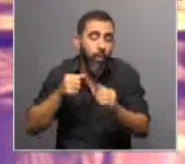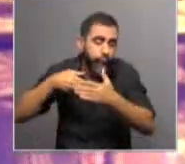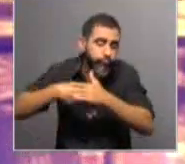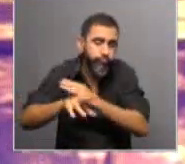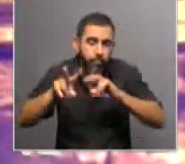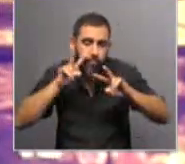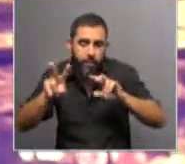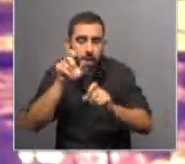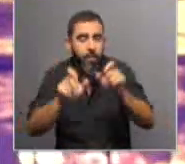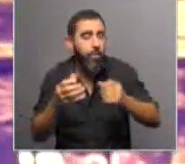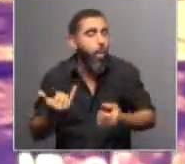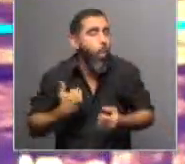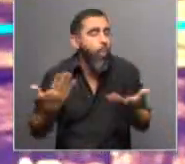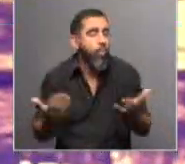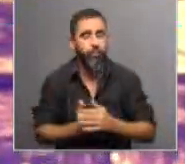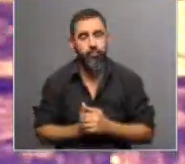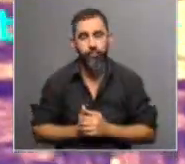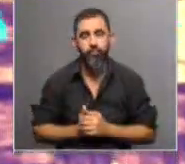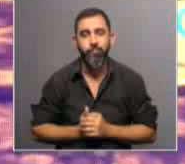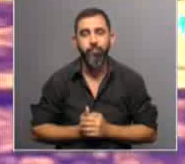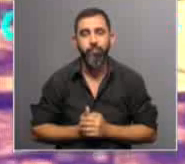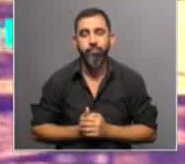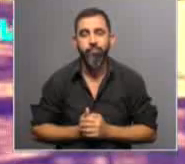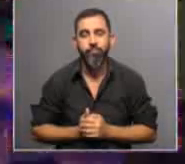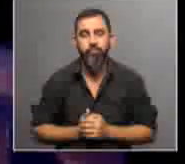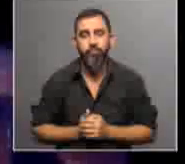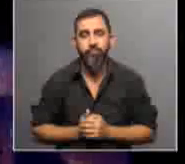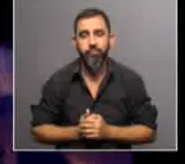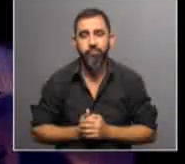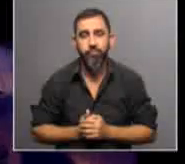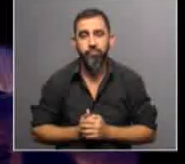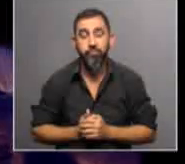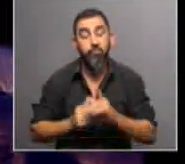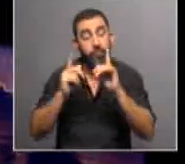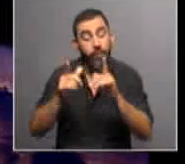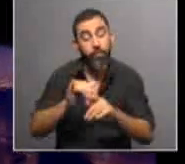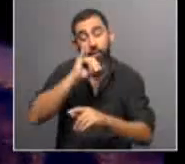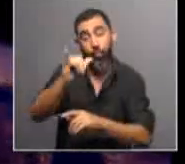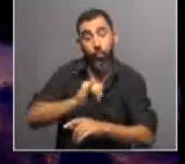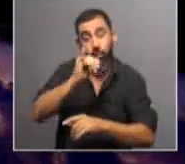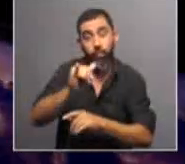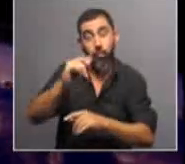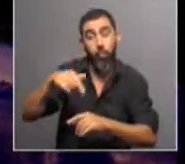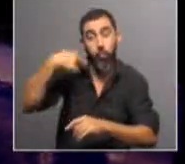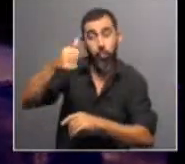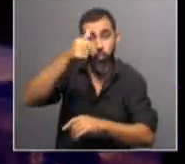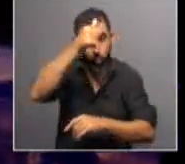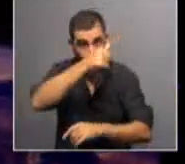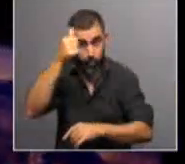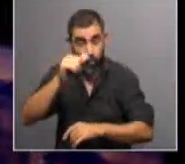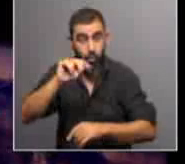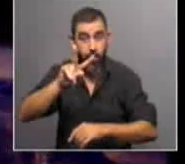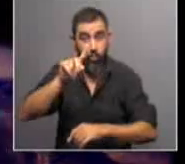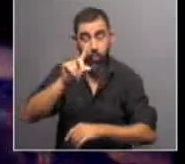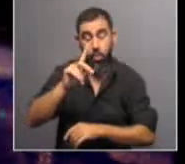eso la población, así que no se muevan de ahí. Divino. Bueno, y les cuento que el próximo domingo, el 21